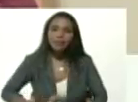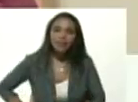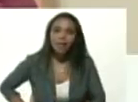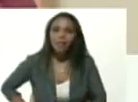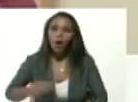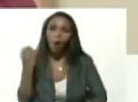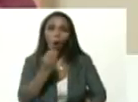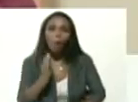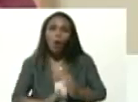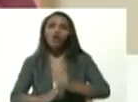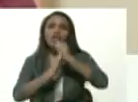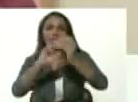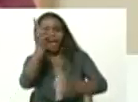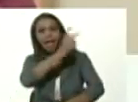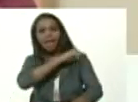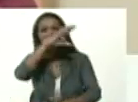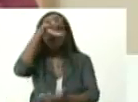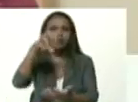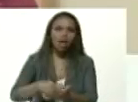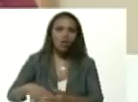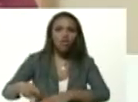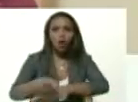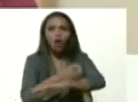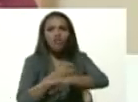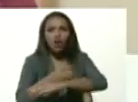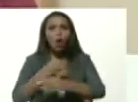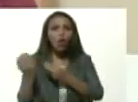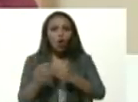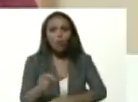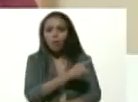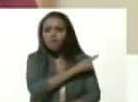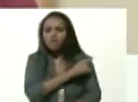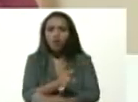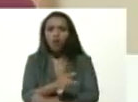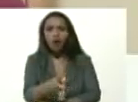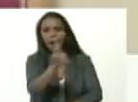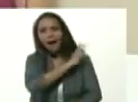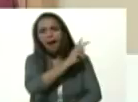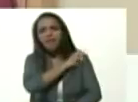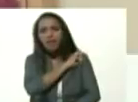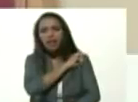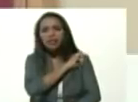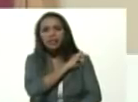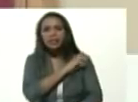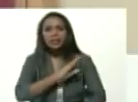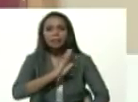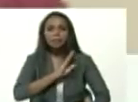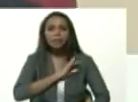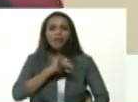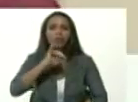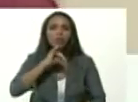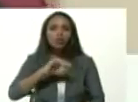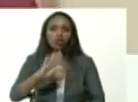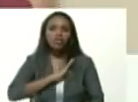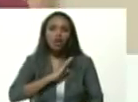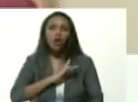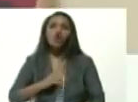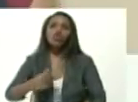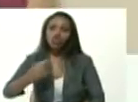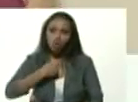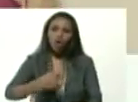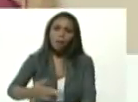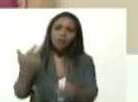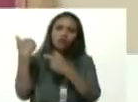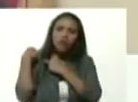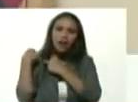como líder, como jefe de Estado, como jefe de gobierno, como comandante en jefe, al tener la información que tengo, tengo la